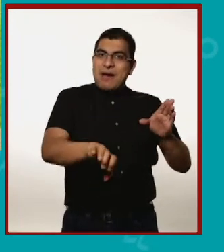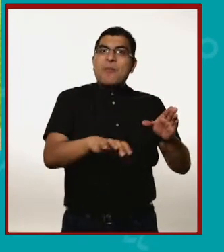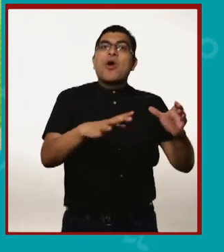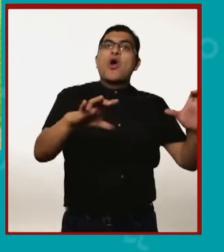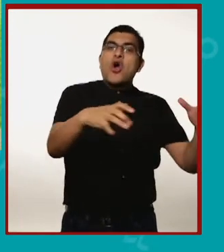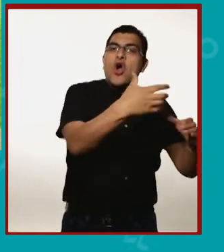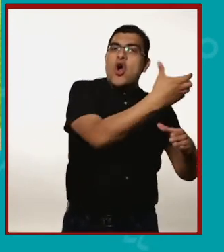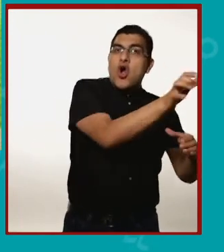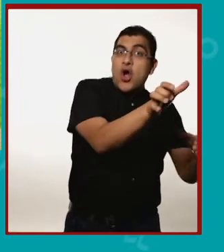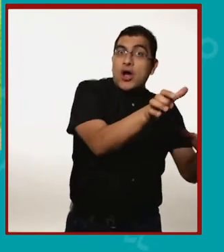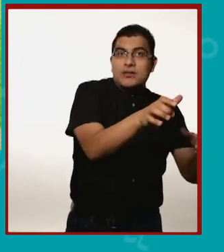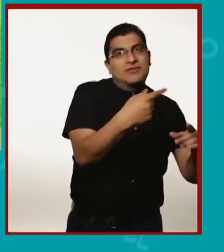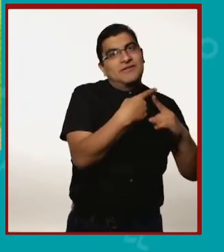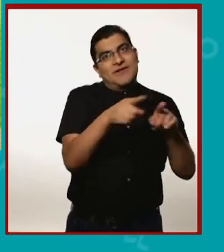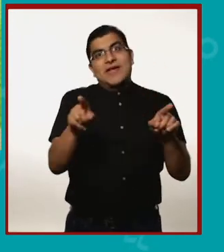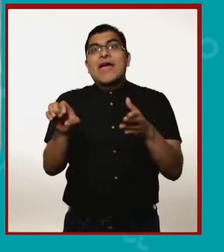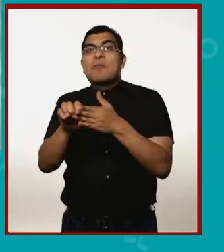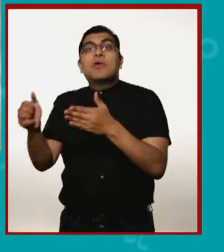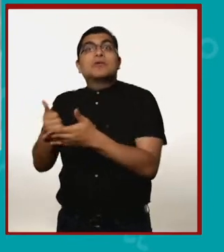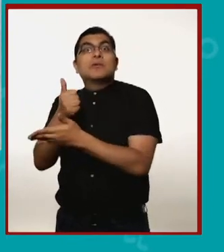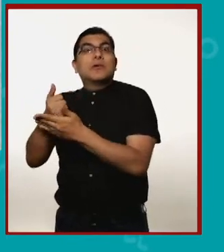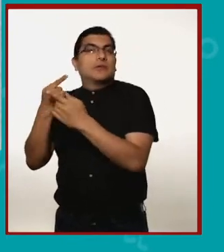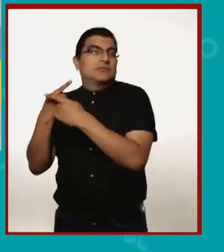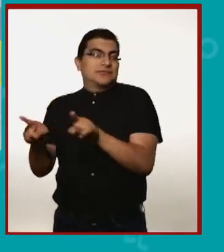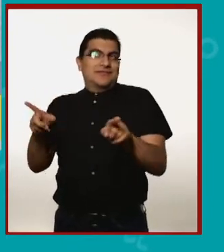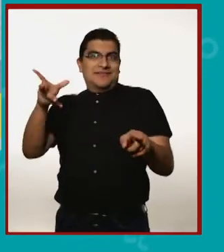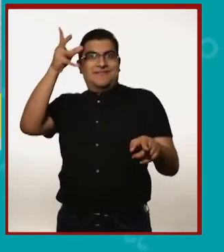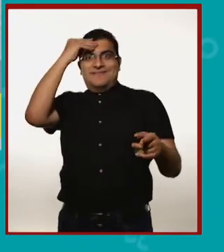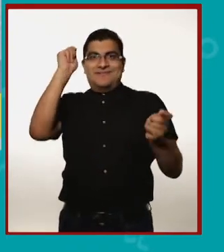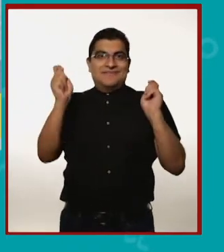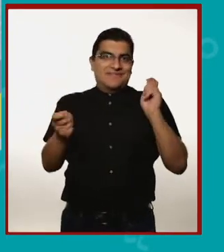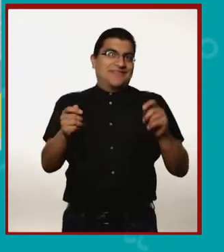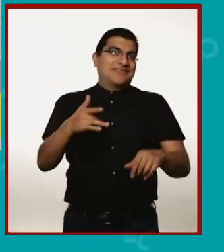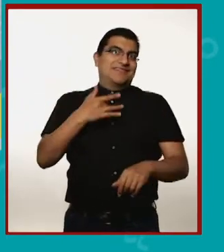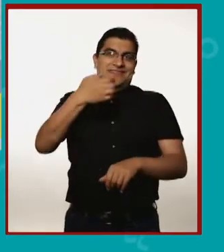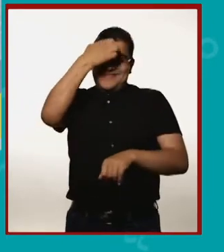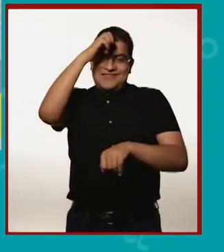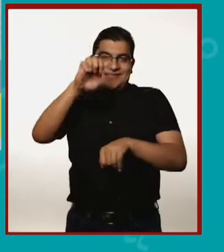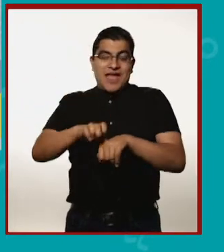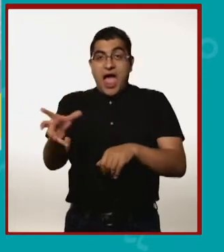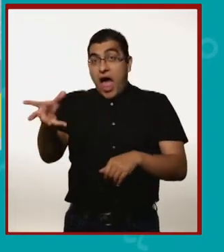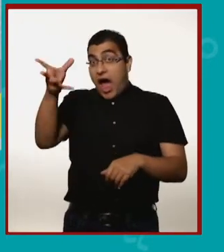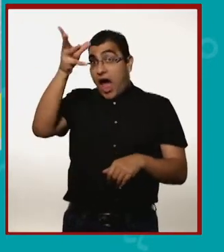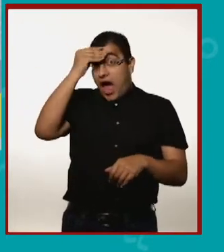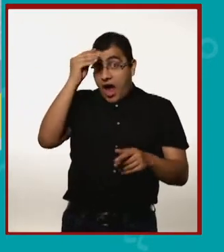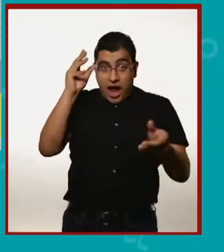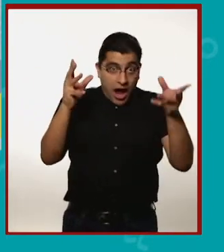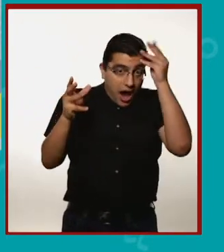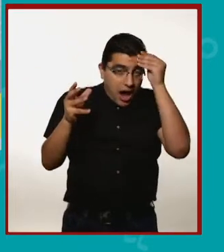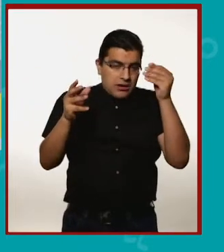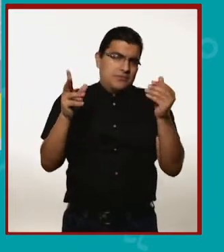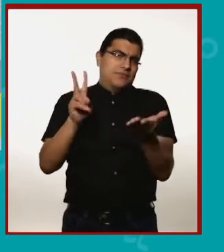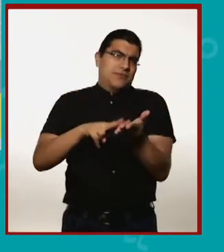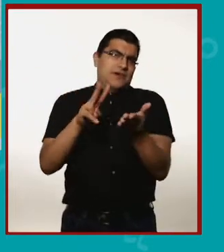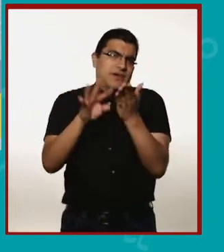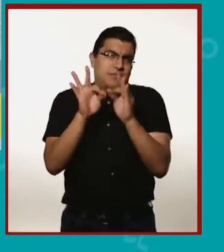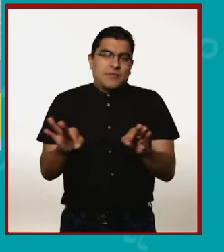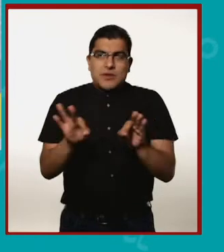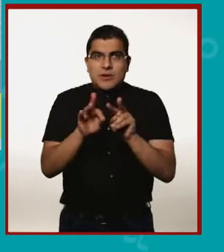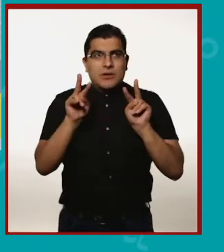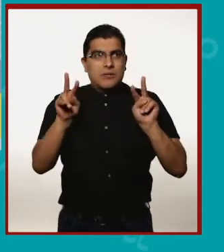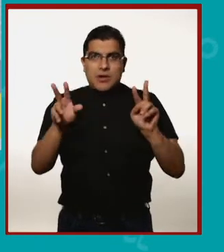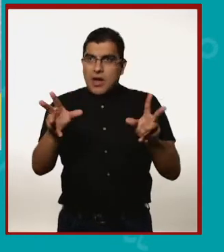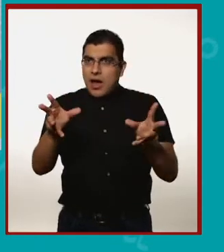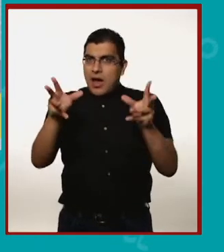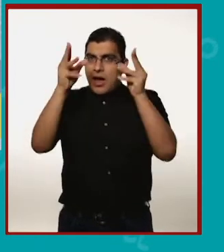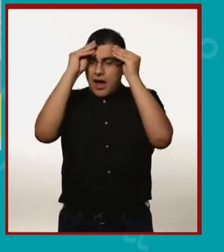para las comunidades campesinas que para los habitantes de la ciudad. Todos esos saberes son valiosos porque nos